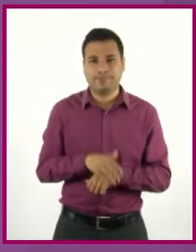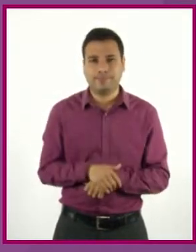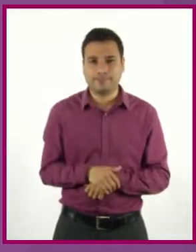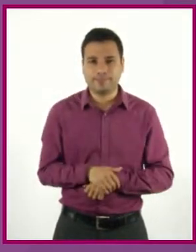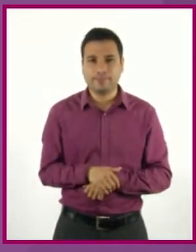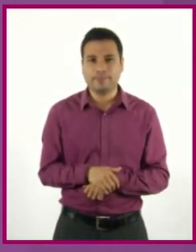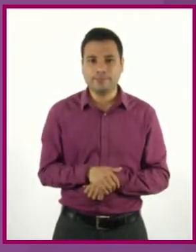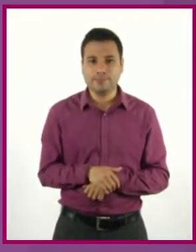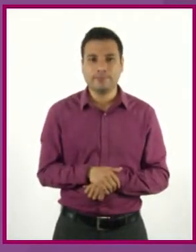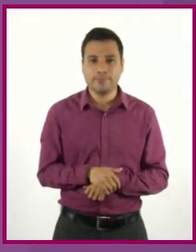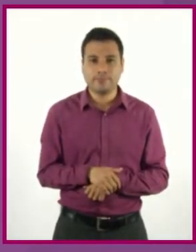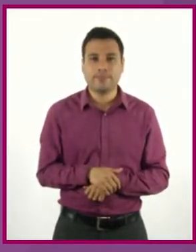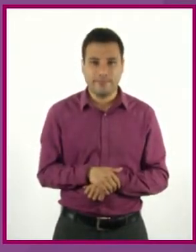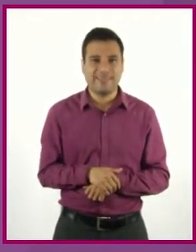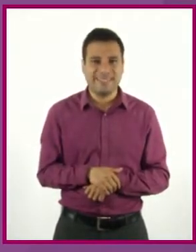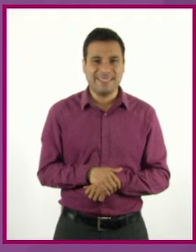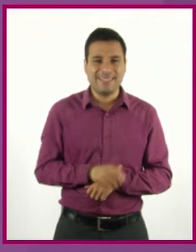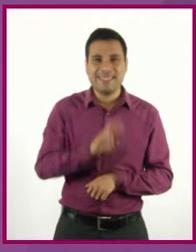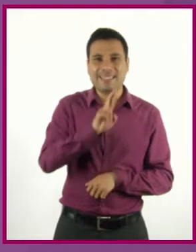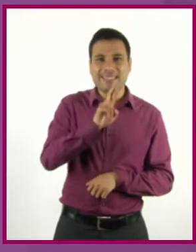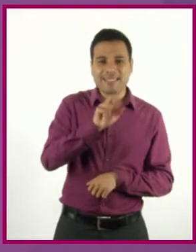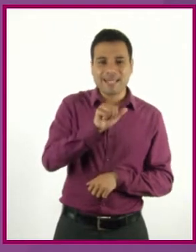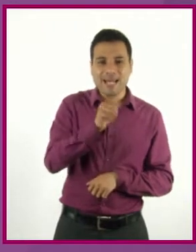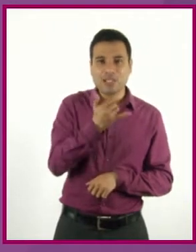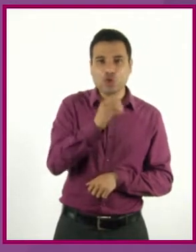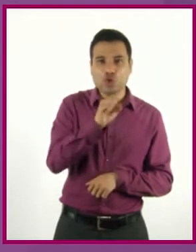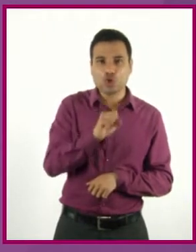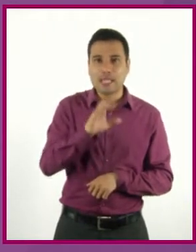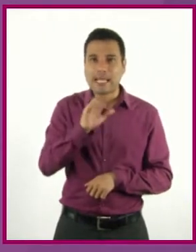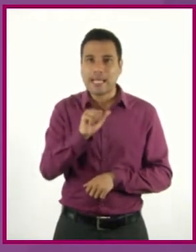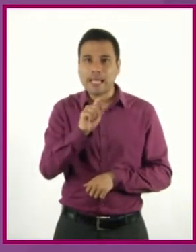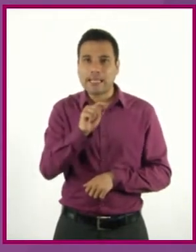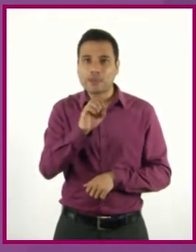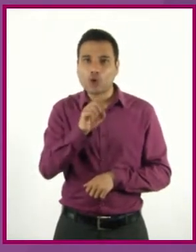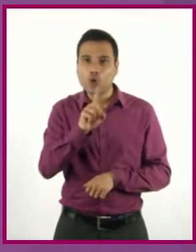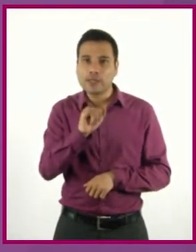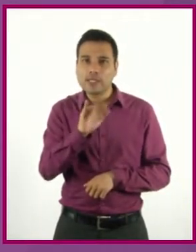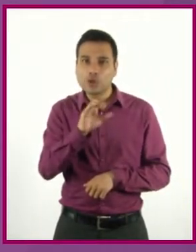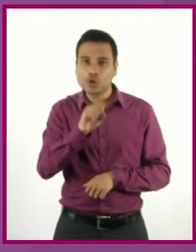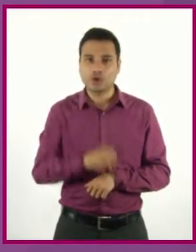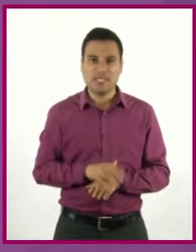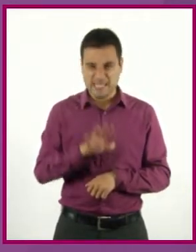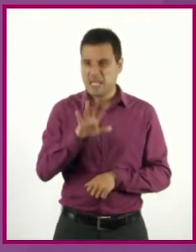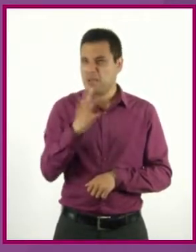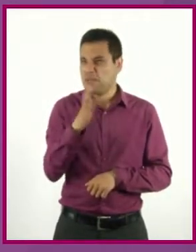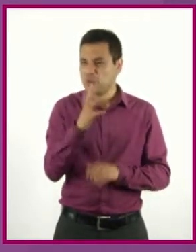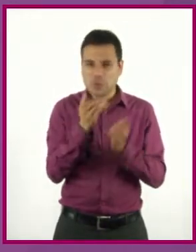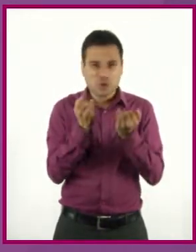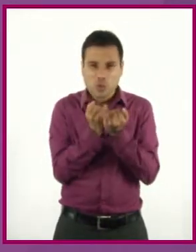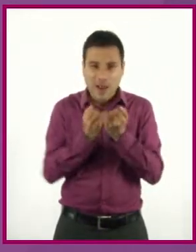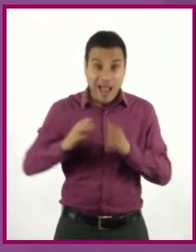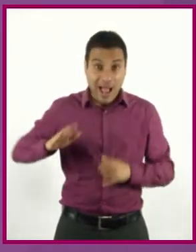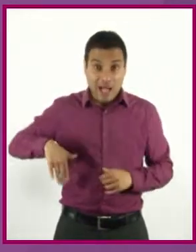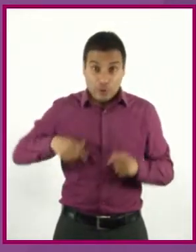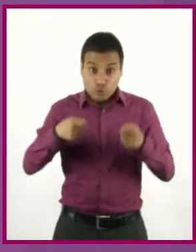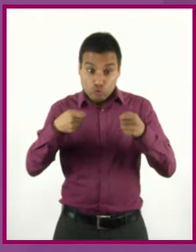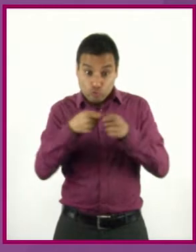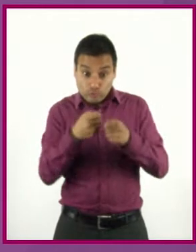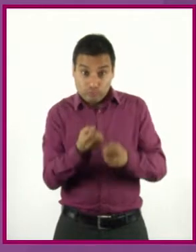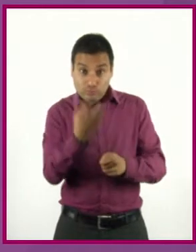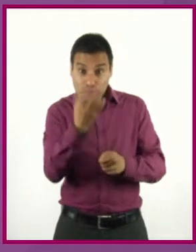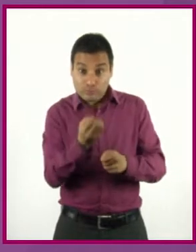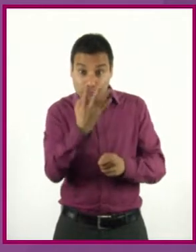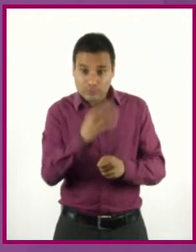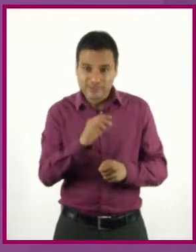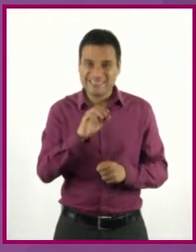Sí, los rayos catódicos. ¡Órale! Muy parecidos a las chispas de mi experimento, solo que en